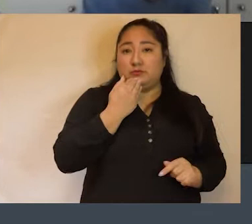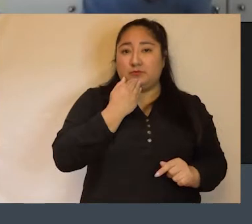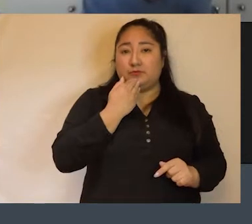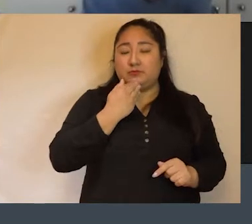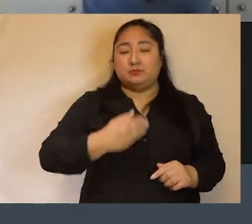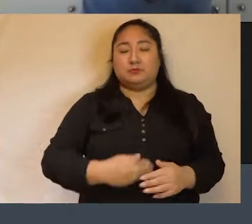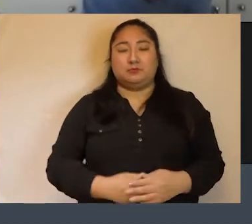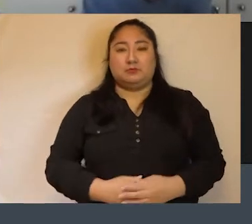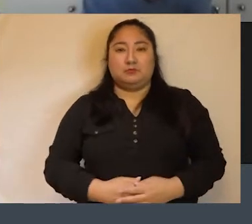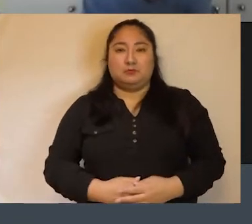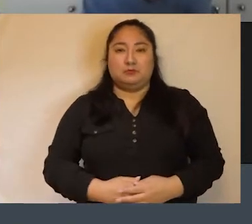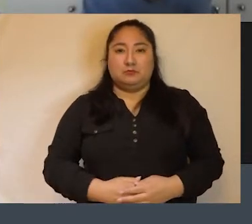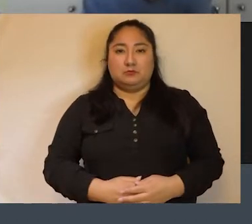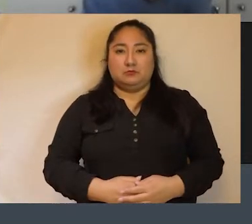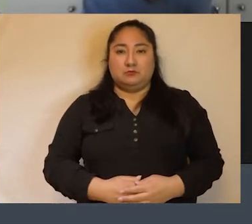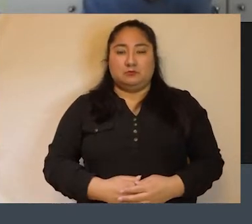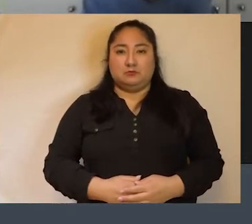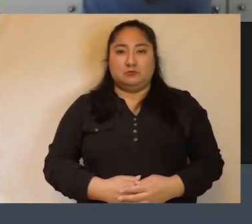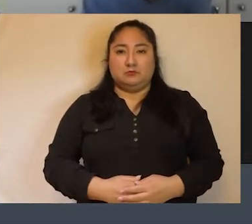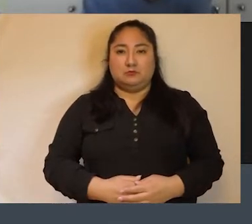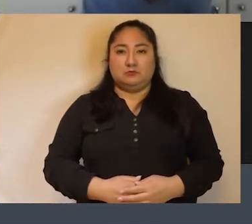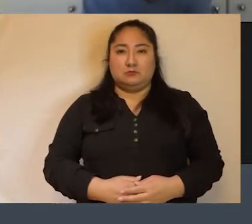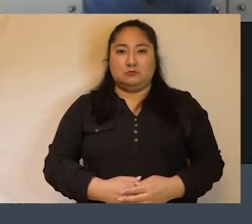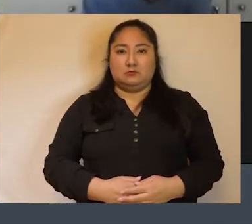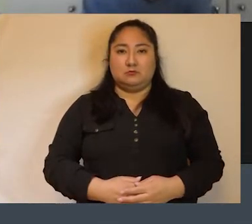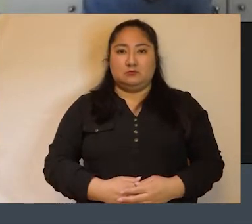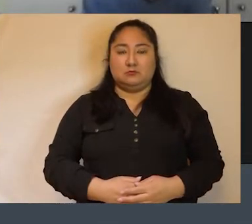Junto a eso,